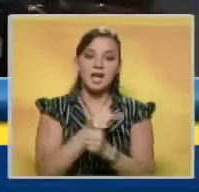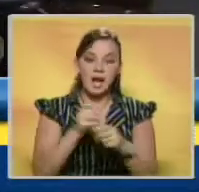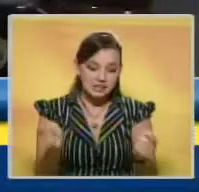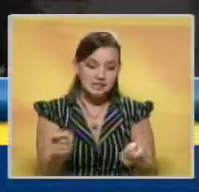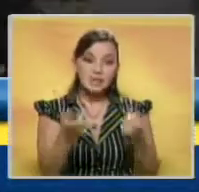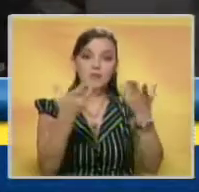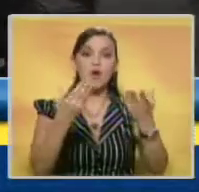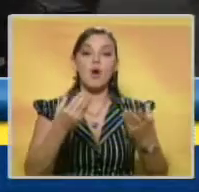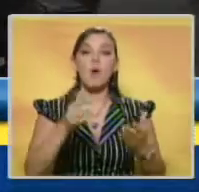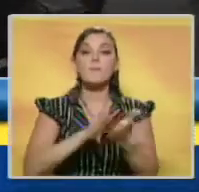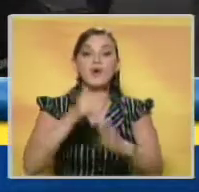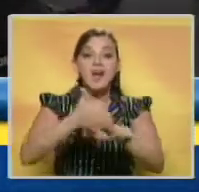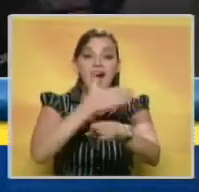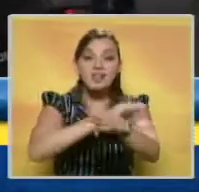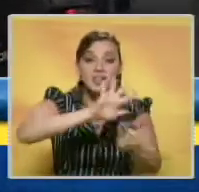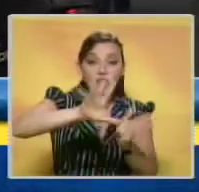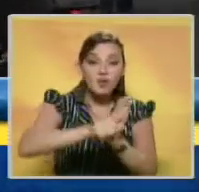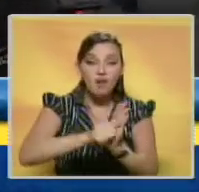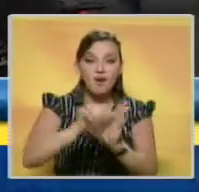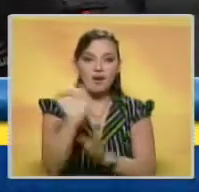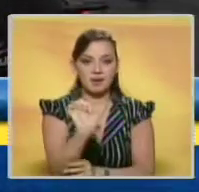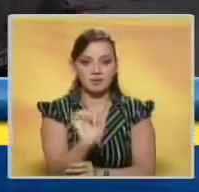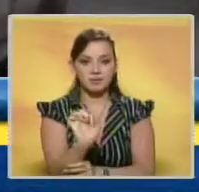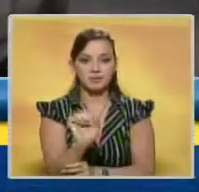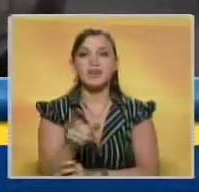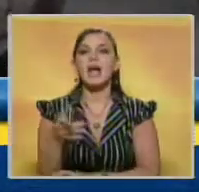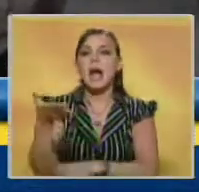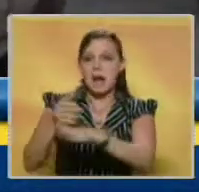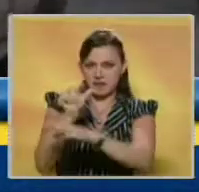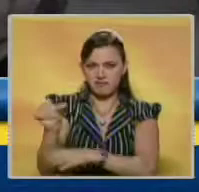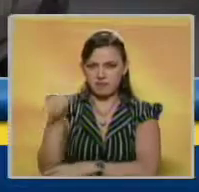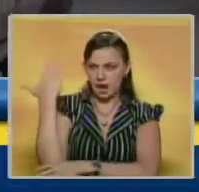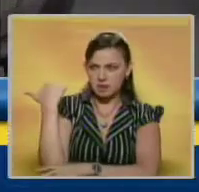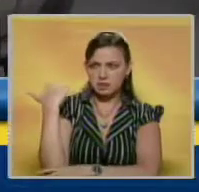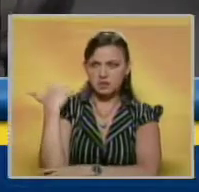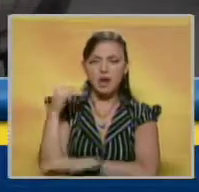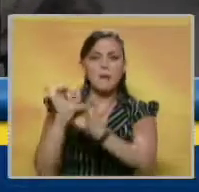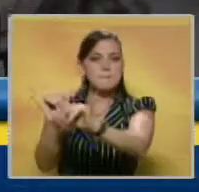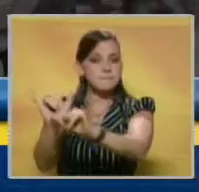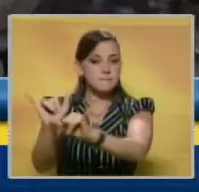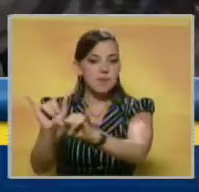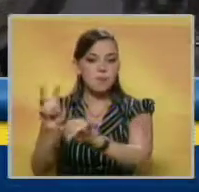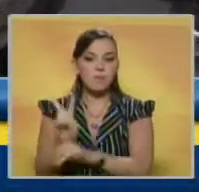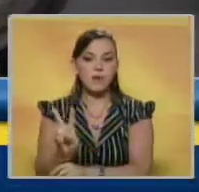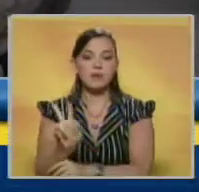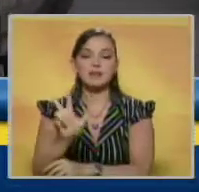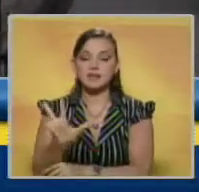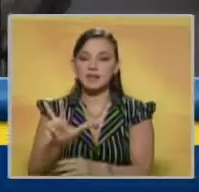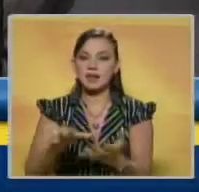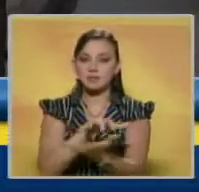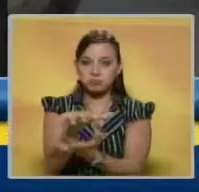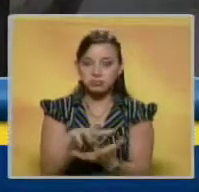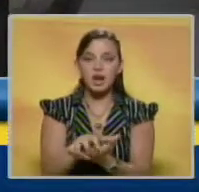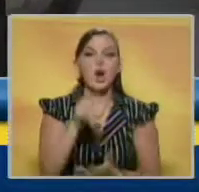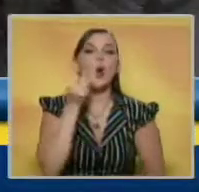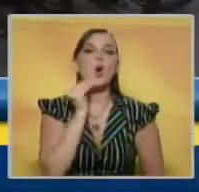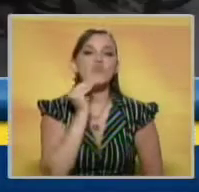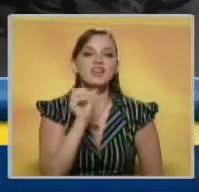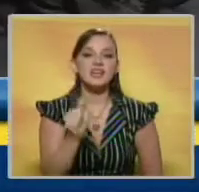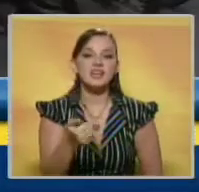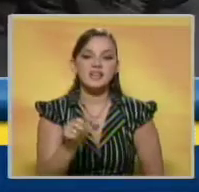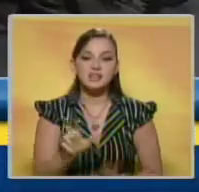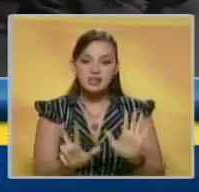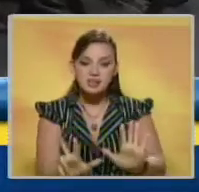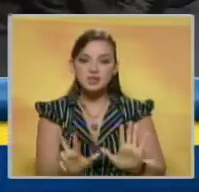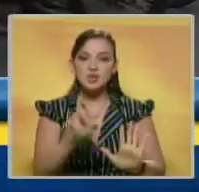recuperado. Pero este fin de semana también en esta populosa parroquia, Daniel Alexander Hernández García, de 18 años de edad, obrero